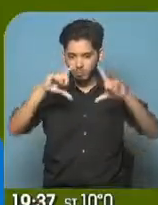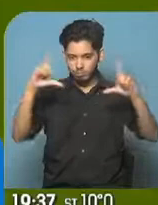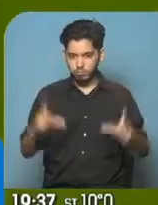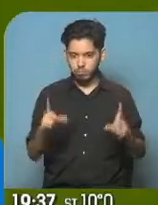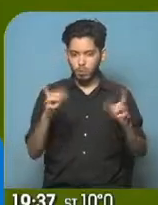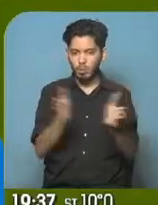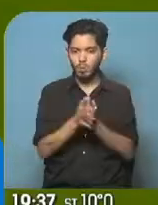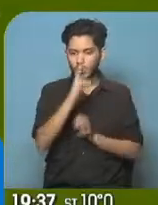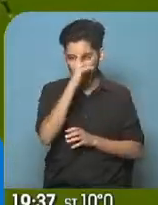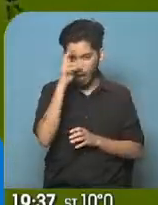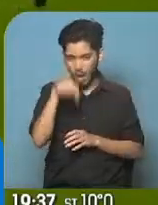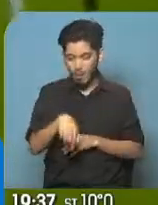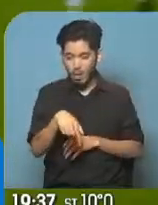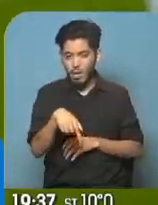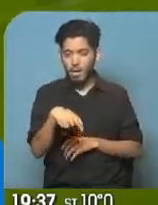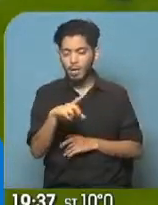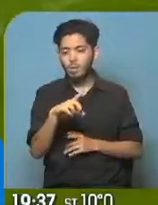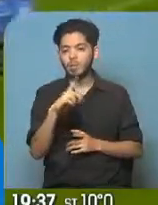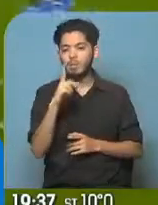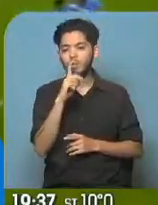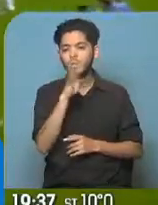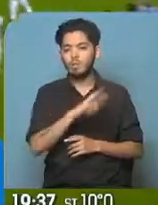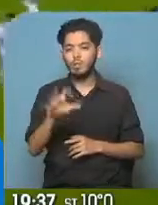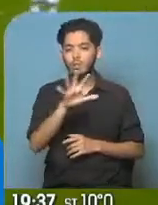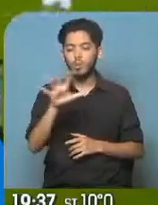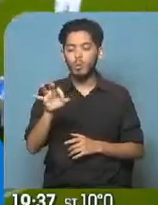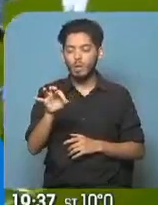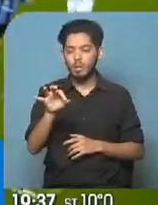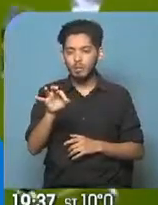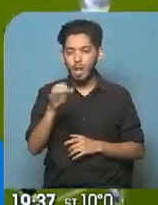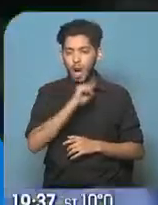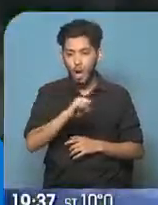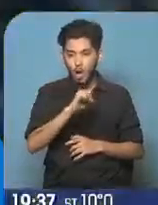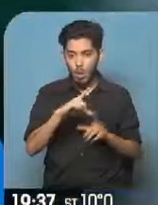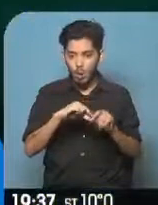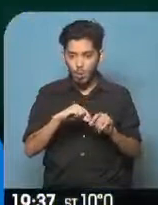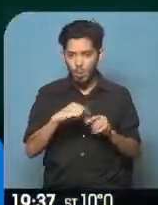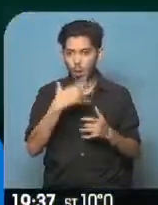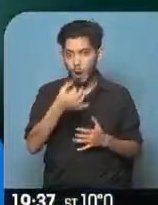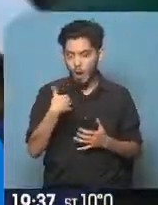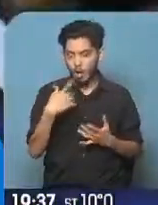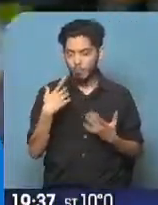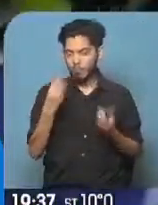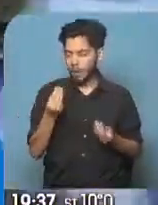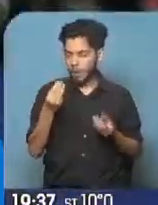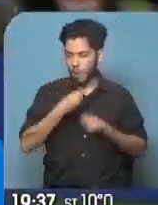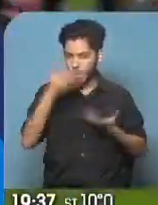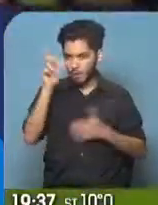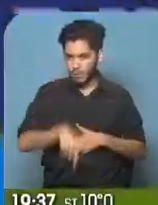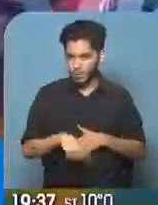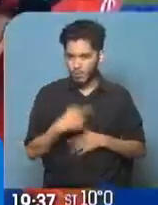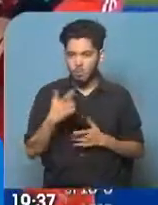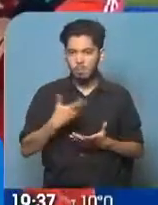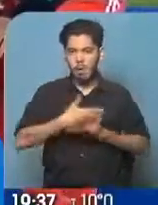Real Madrid, que convirtió 450 goles. Una cifra que realmente mete miedo a cualquiera, pero fue el